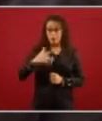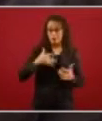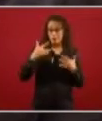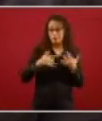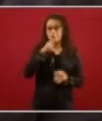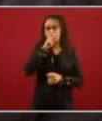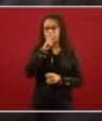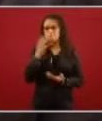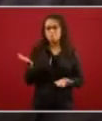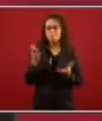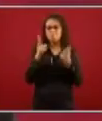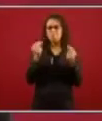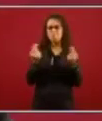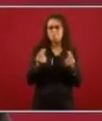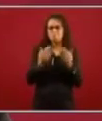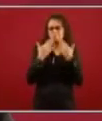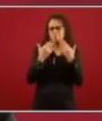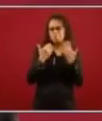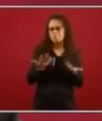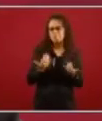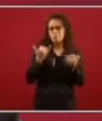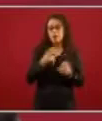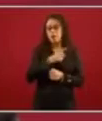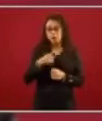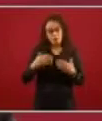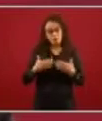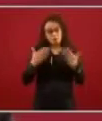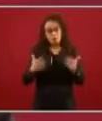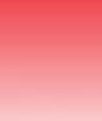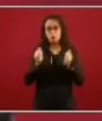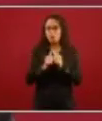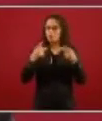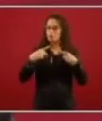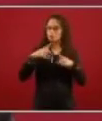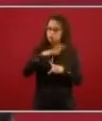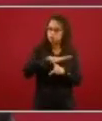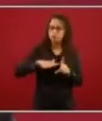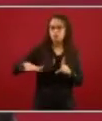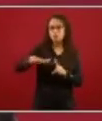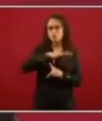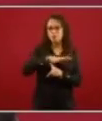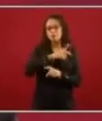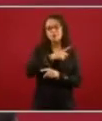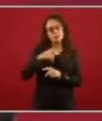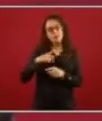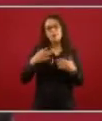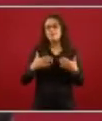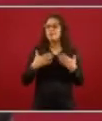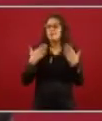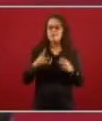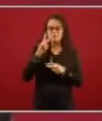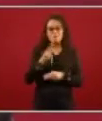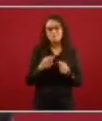confianza a la gente. confiar mucho en la gente,